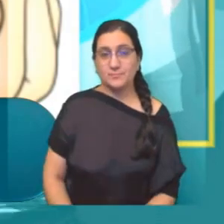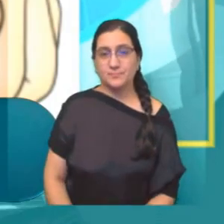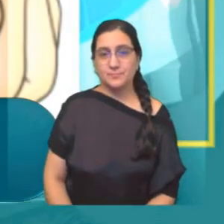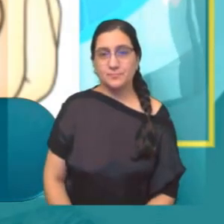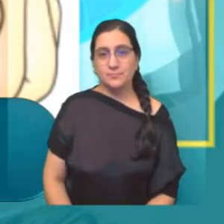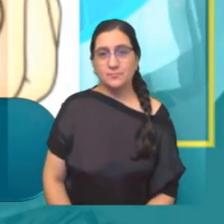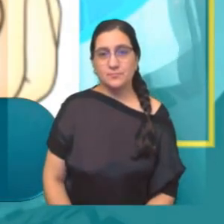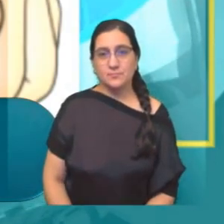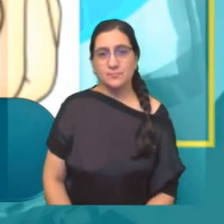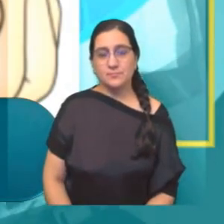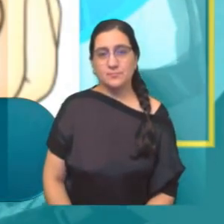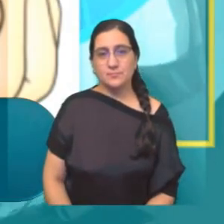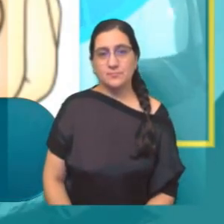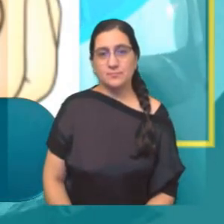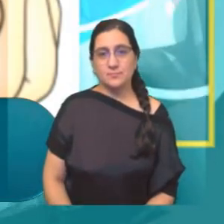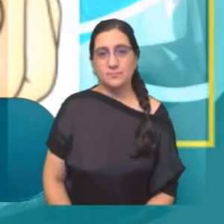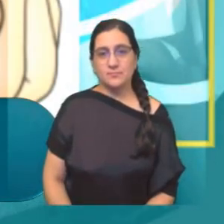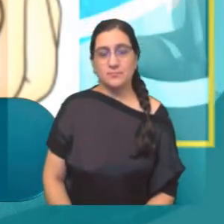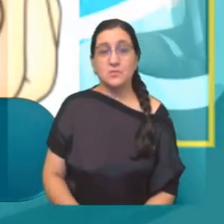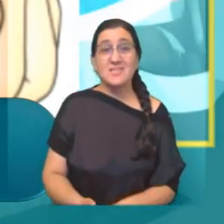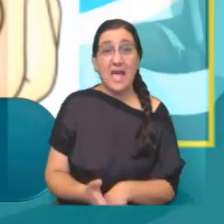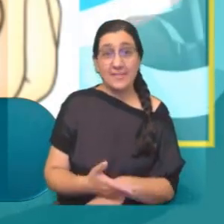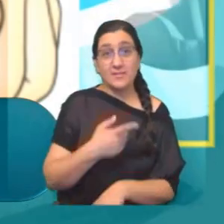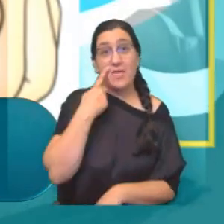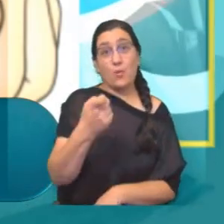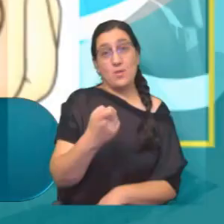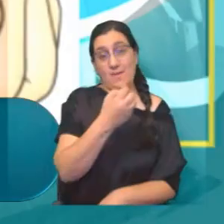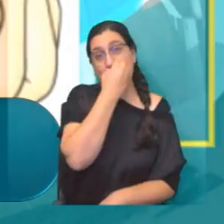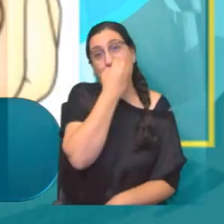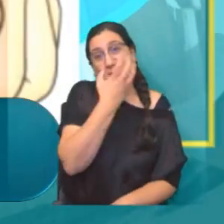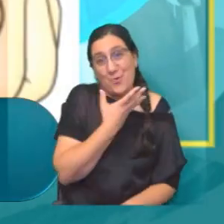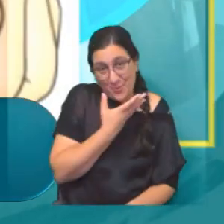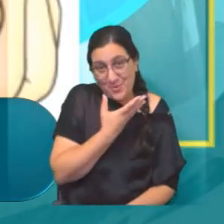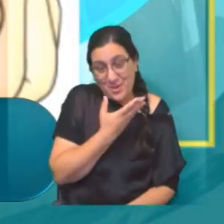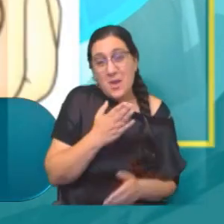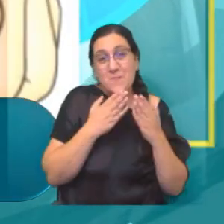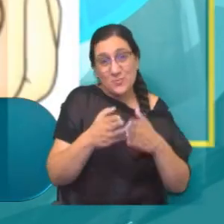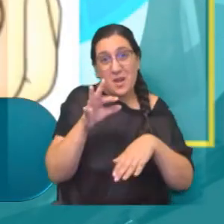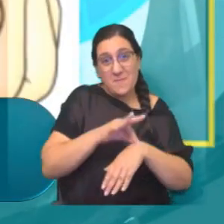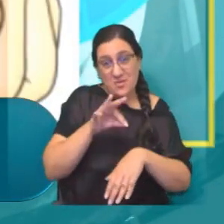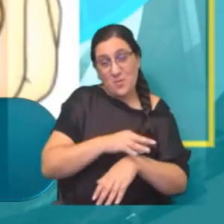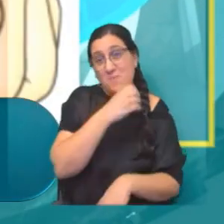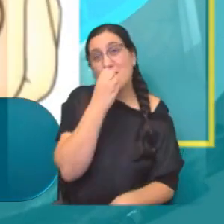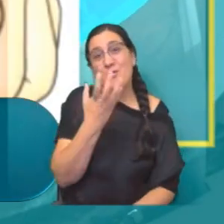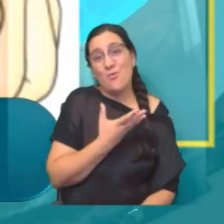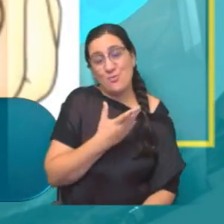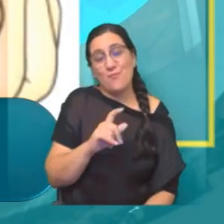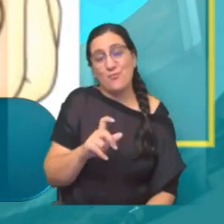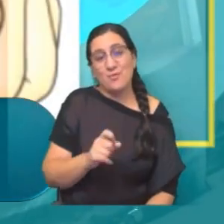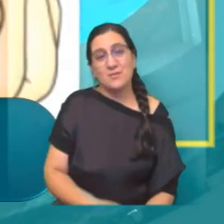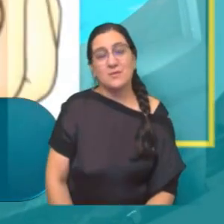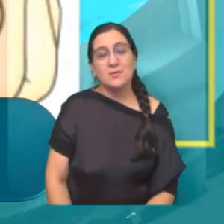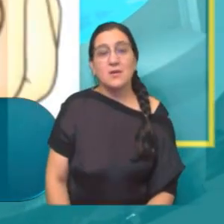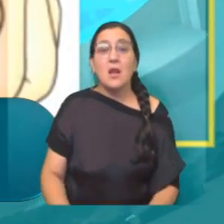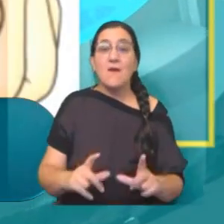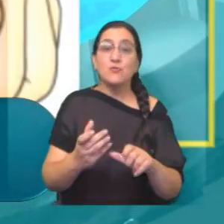detectarlas a tiempo. Sí, claro, por supuesto. Cuanto antes se detecte todo y probablemente consultar por estas cosas, estaría buenísimo. Capaz que la anterior, que es